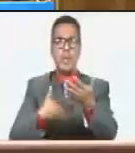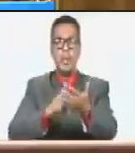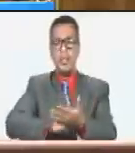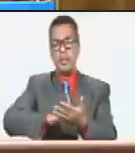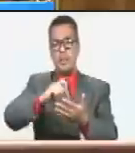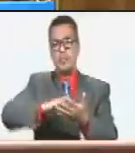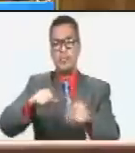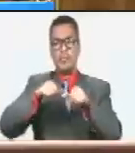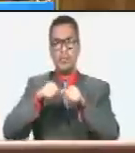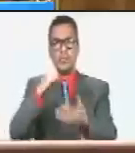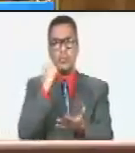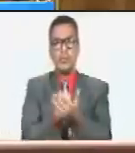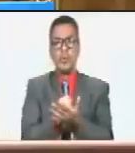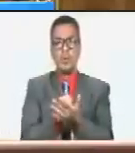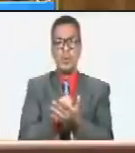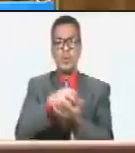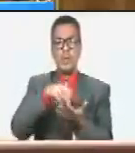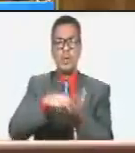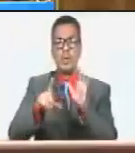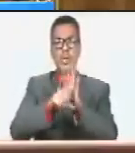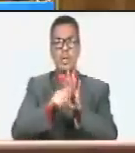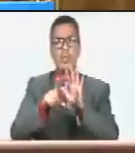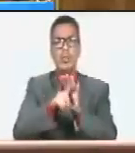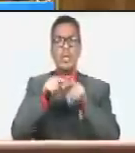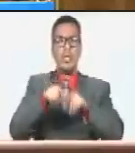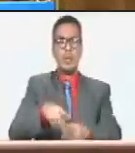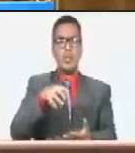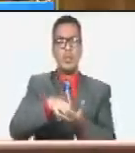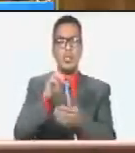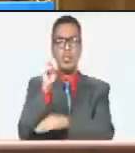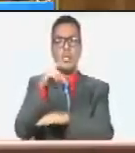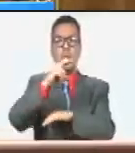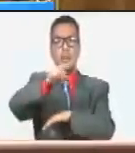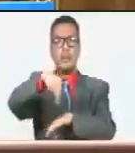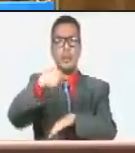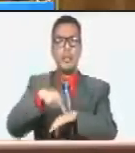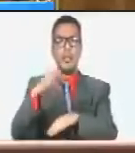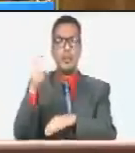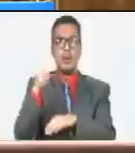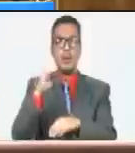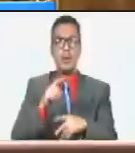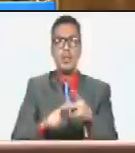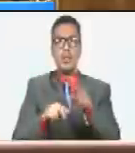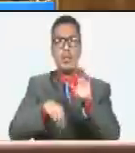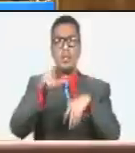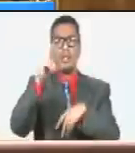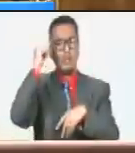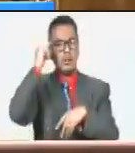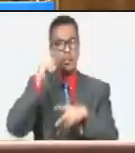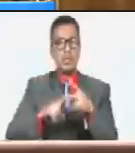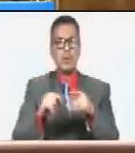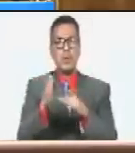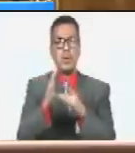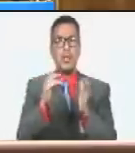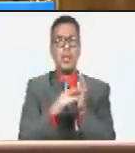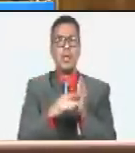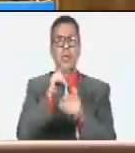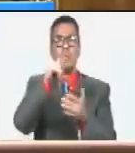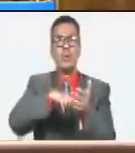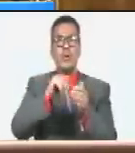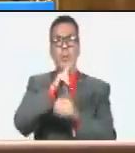el Palacio Federal Legislativo, sede de la Asamblea Nacional en Caracas, a los 13 días del mes de abril de 2023,